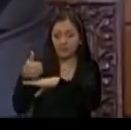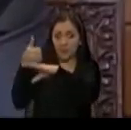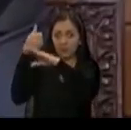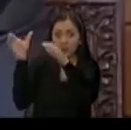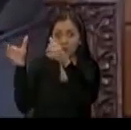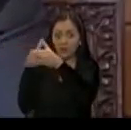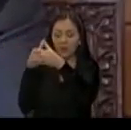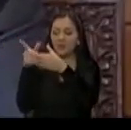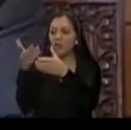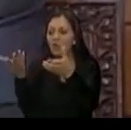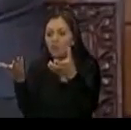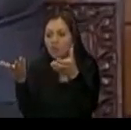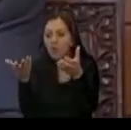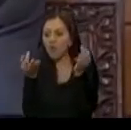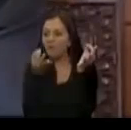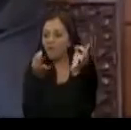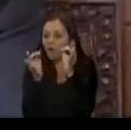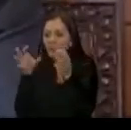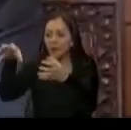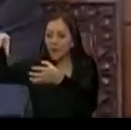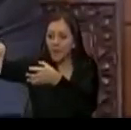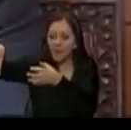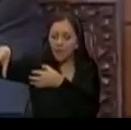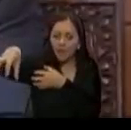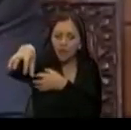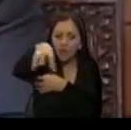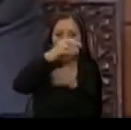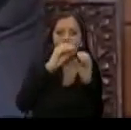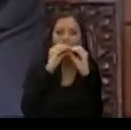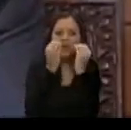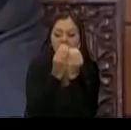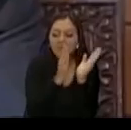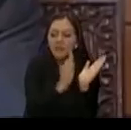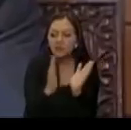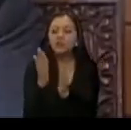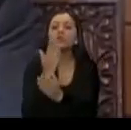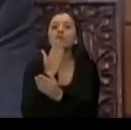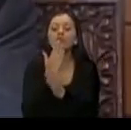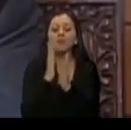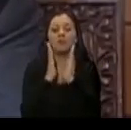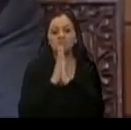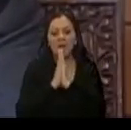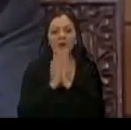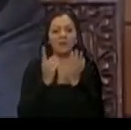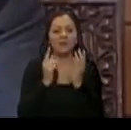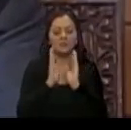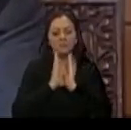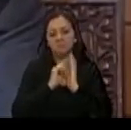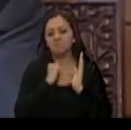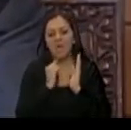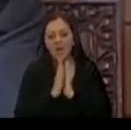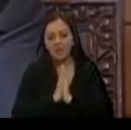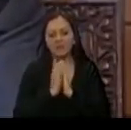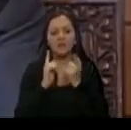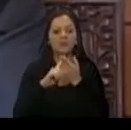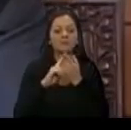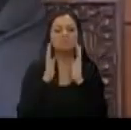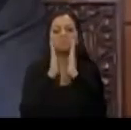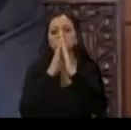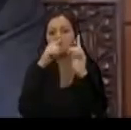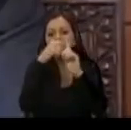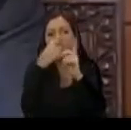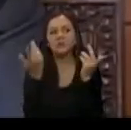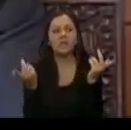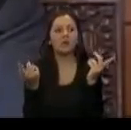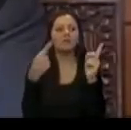ciudadanía en las parroquias, en la organización de las parroquias. Efectivamente, como decía Monseñor Traves, ese es un asunto